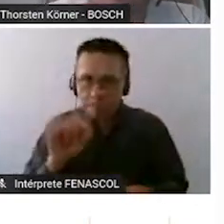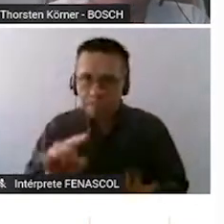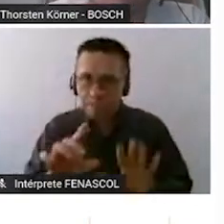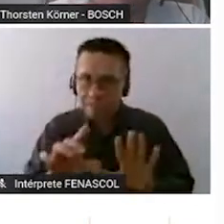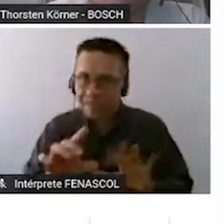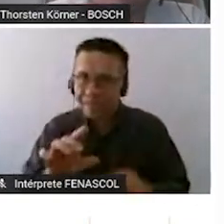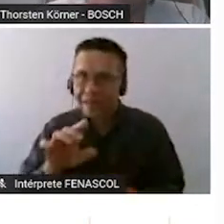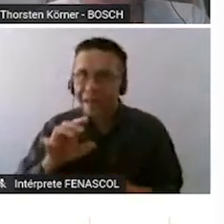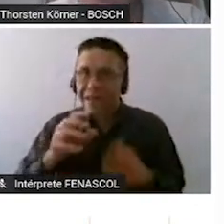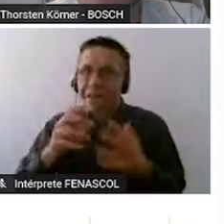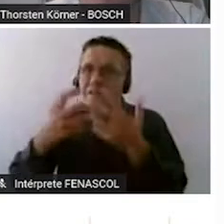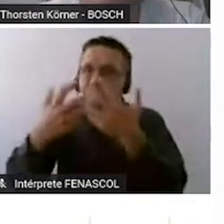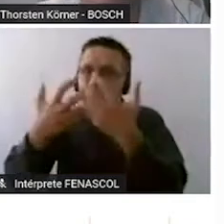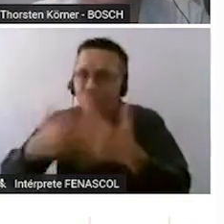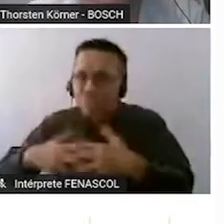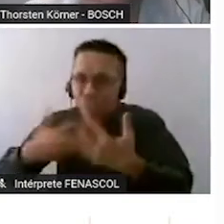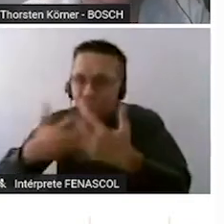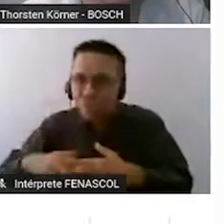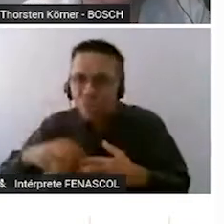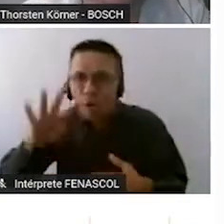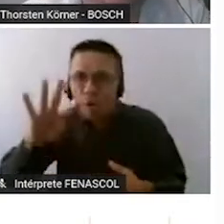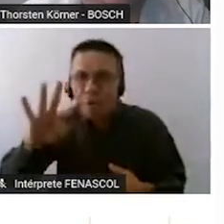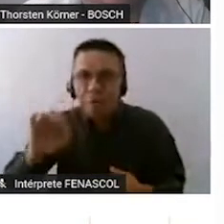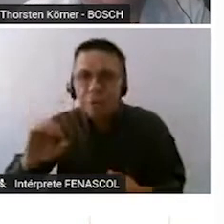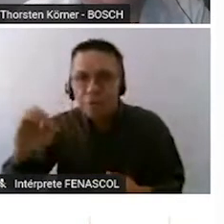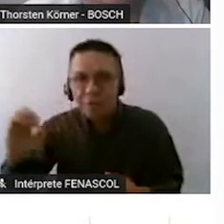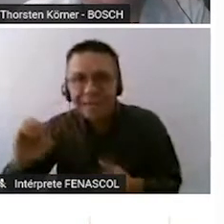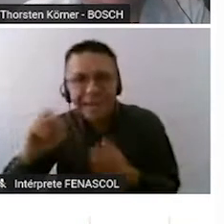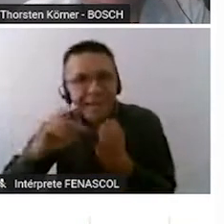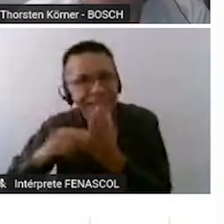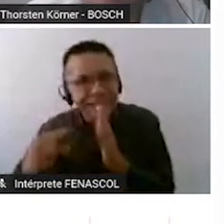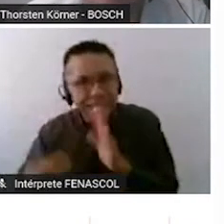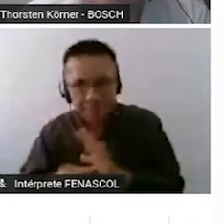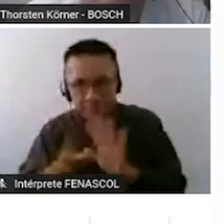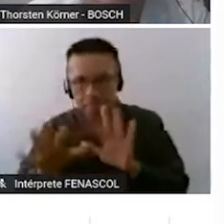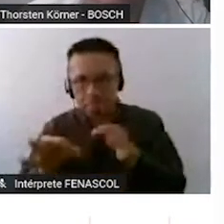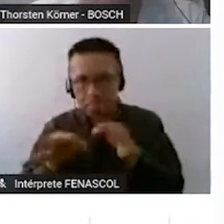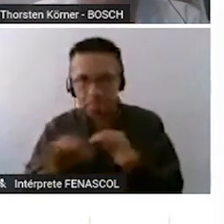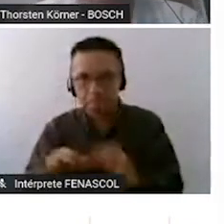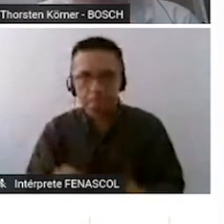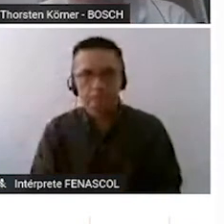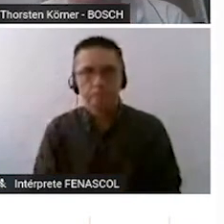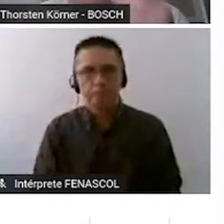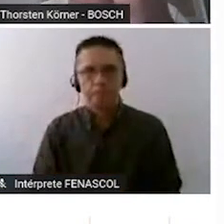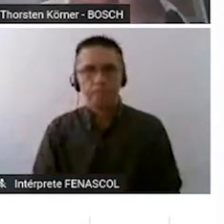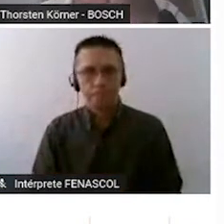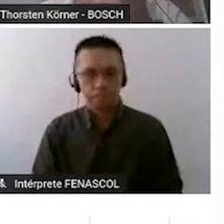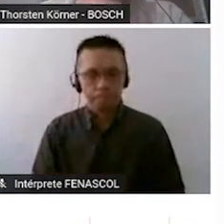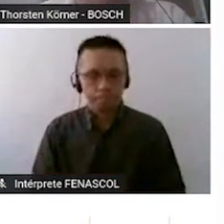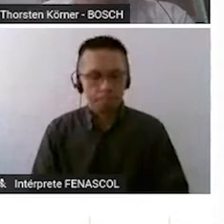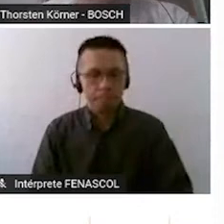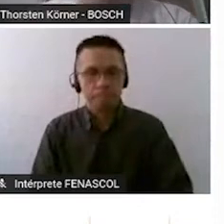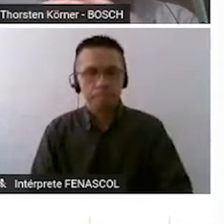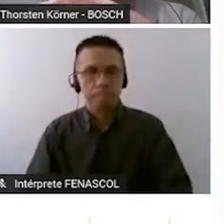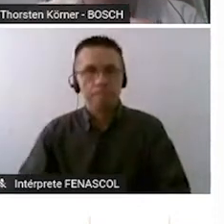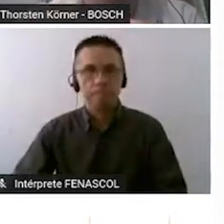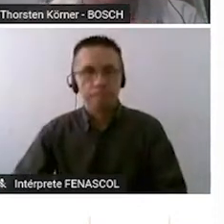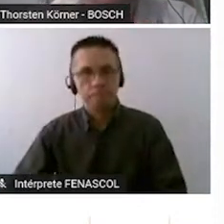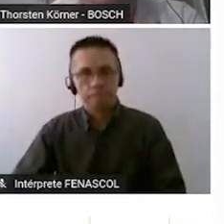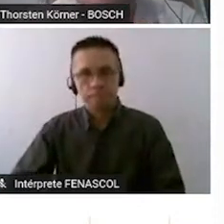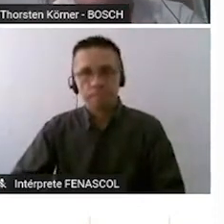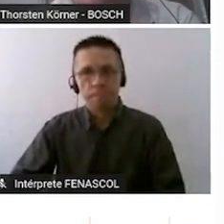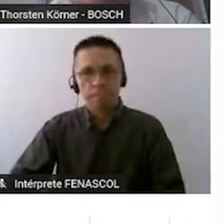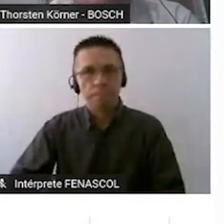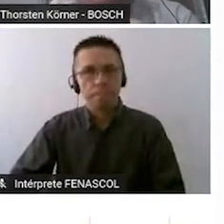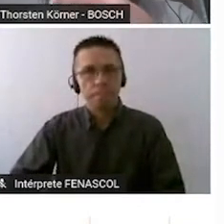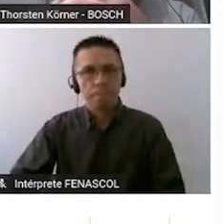industria 4.0? Permítanme explicarles brevemente. Es la potencialización de dos tecnologías. Eso es lo